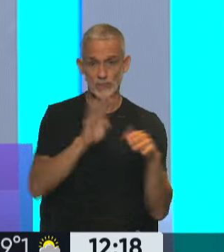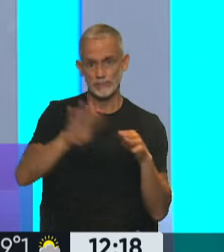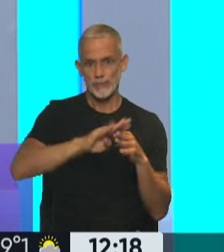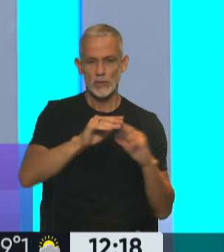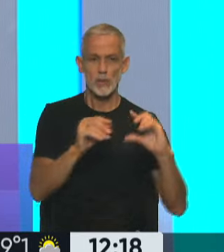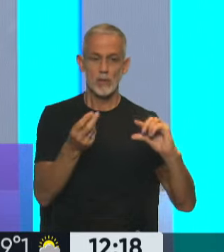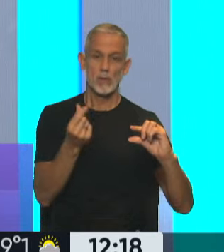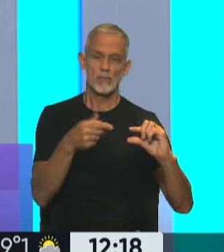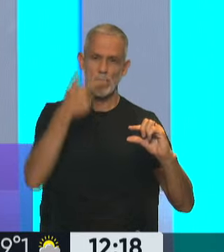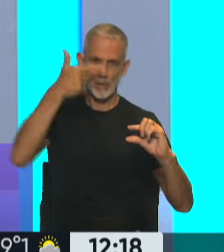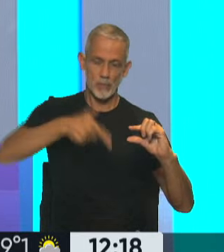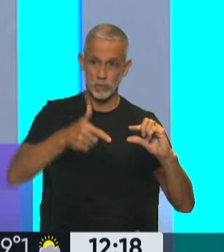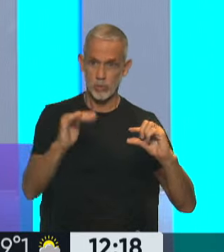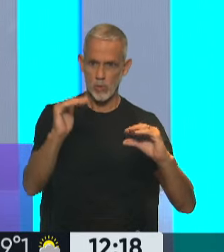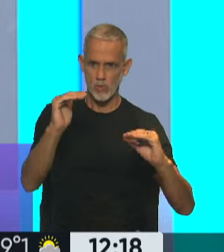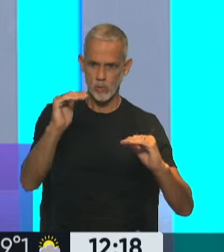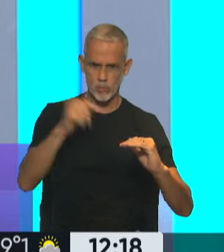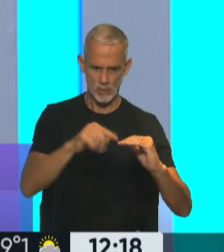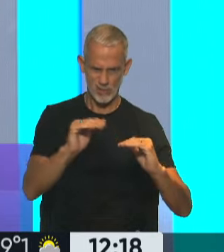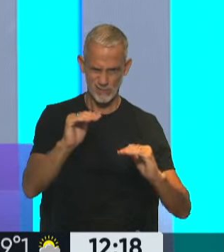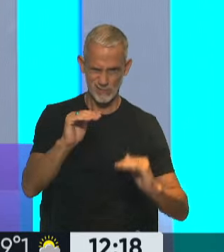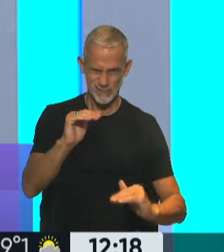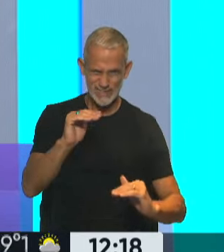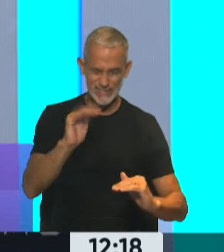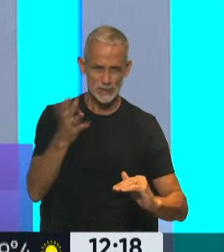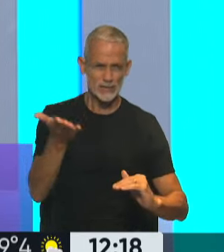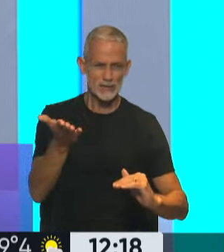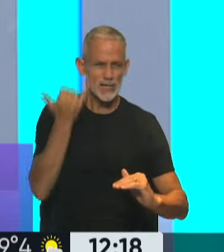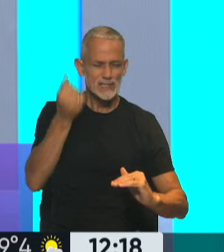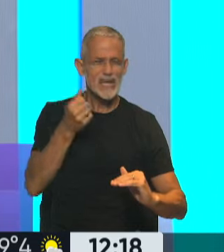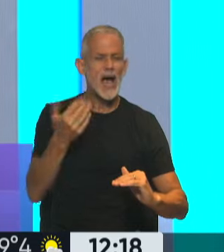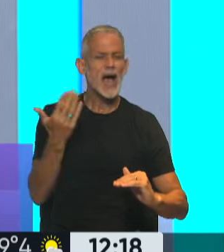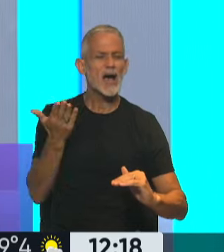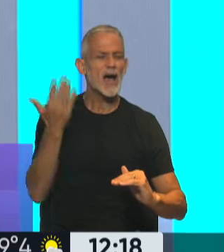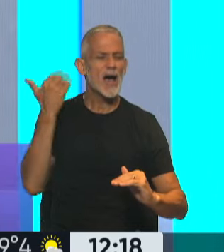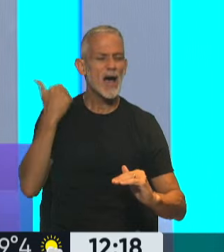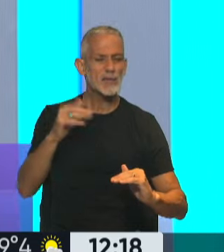grande de atraso, que ya se empezó a hacer en el último